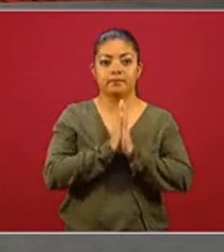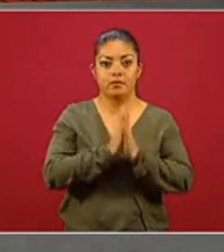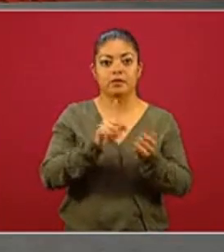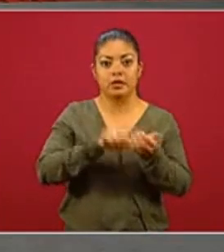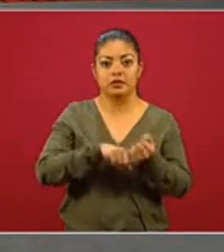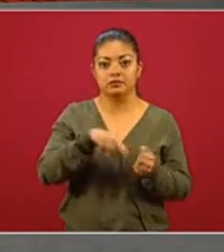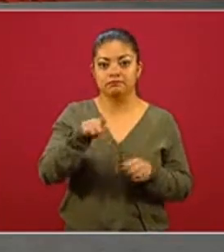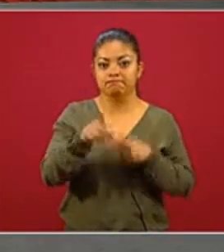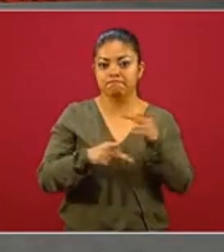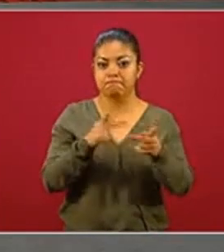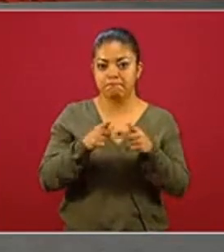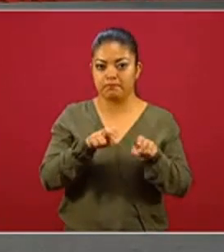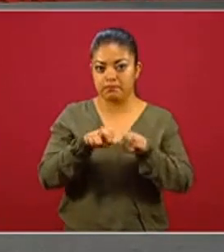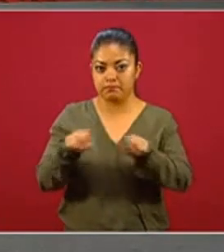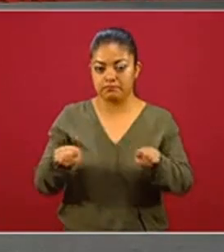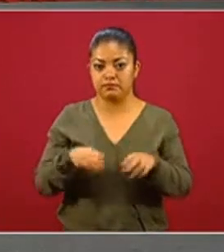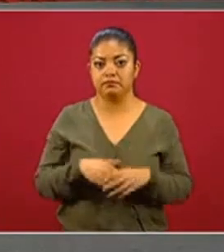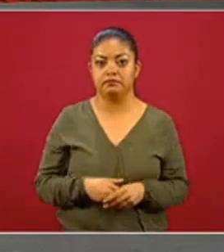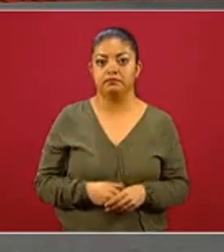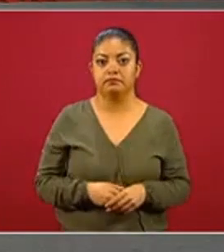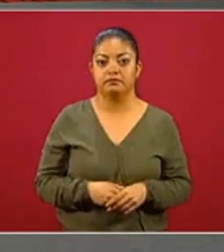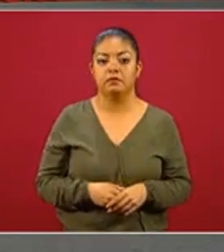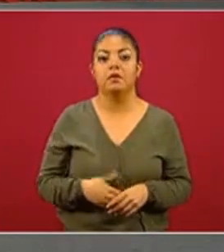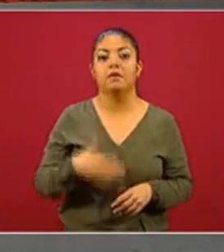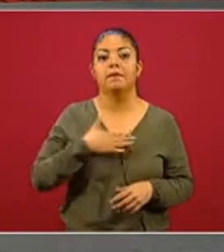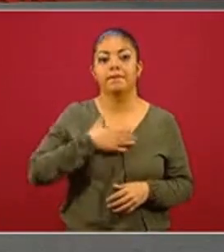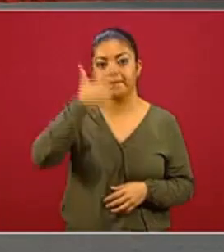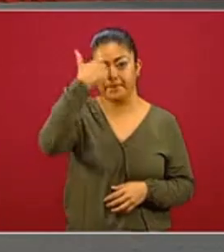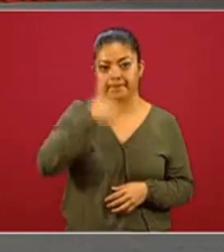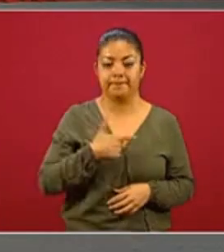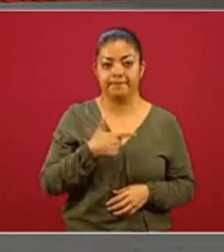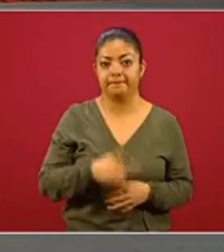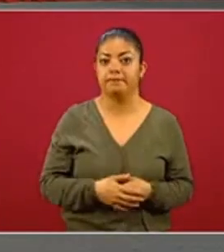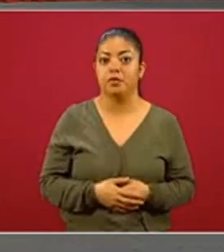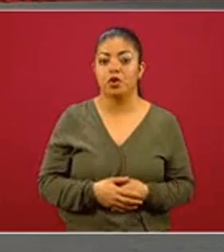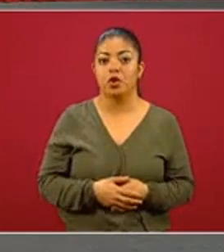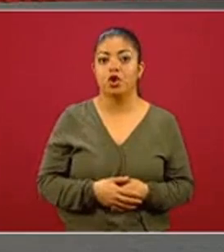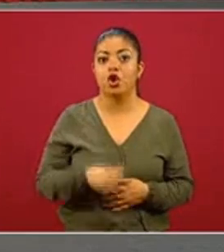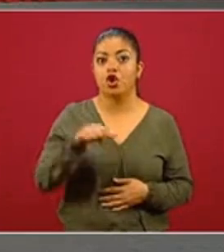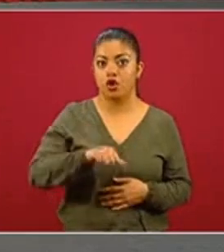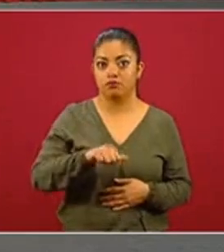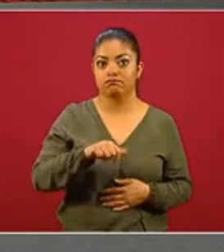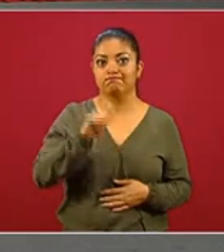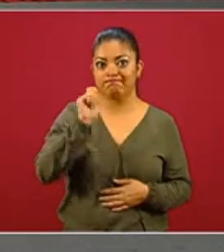présteme, por favor. Muy buenas noches. Hoy, para guardar la sana distancia,